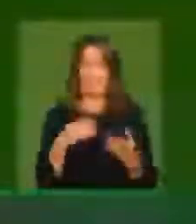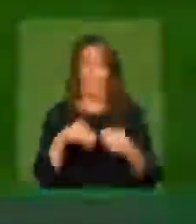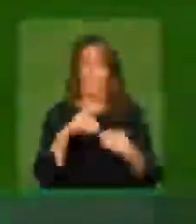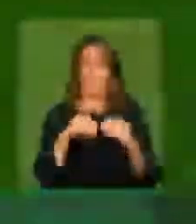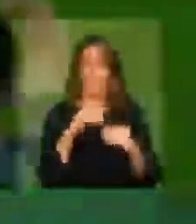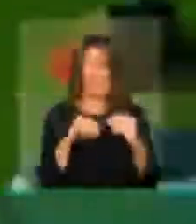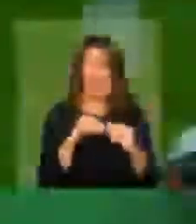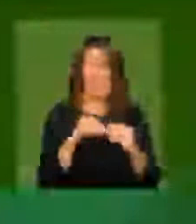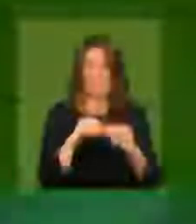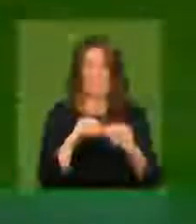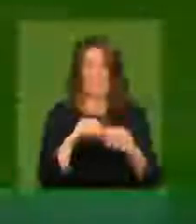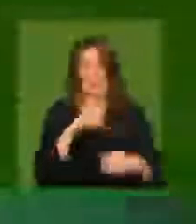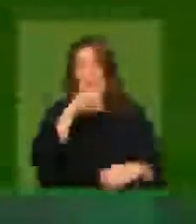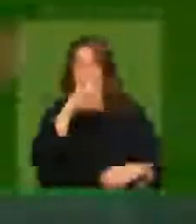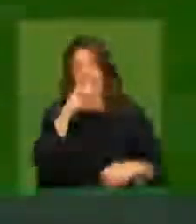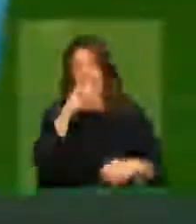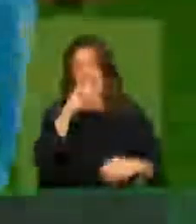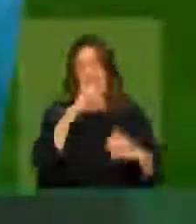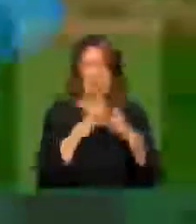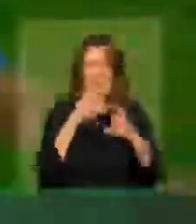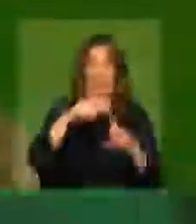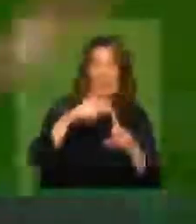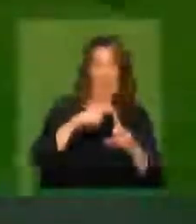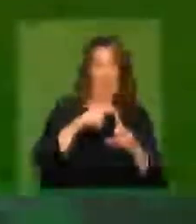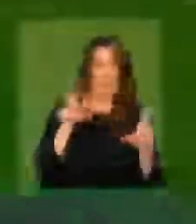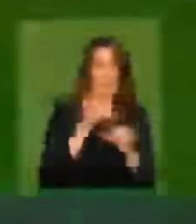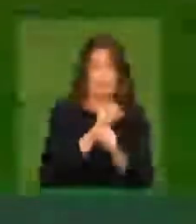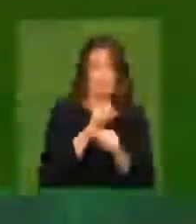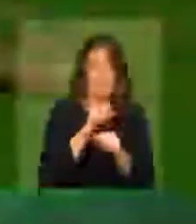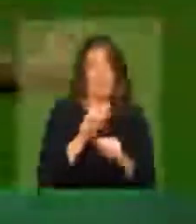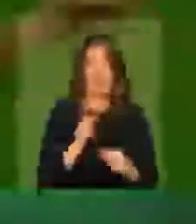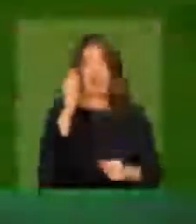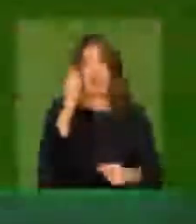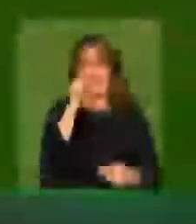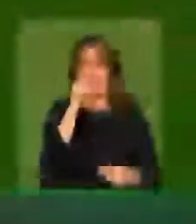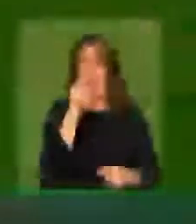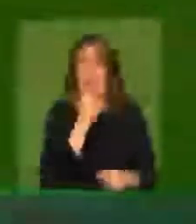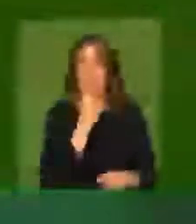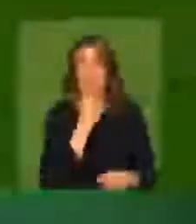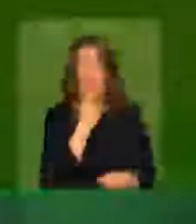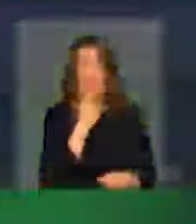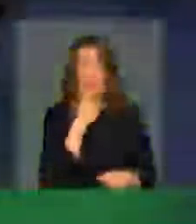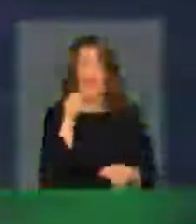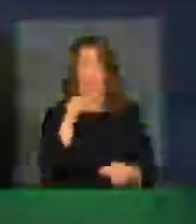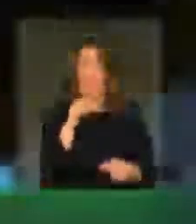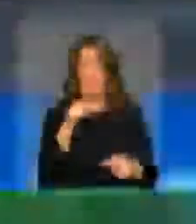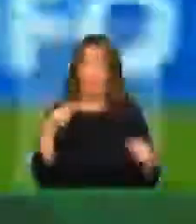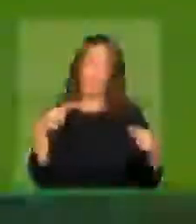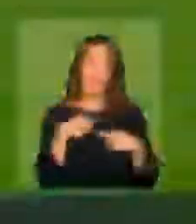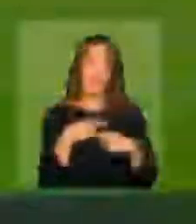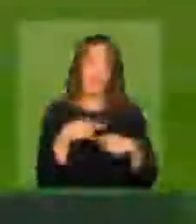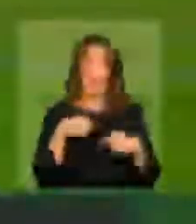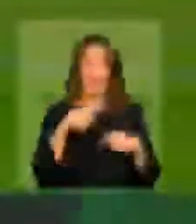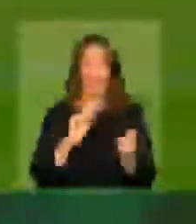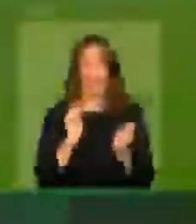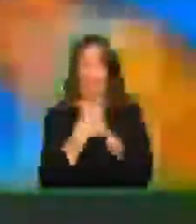bronca generalizada en el equipo de Torque, que termina con esta roja para Matías Cócaro. El partido, a partir de allí,